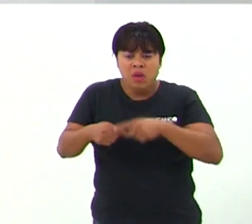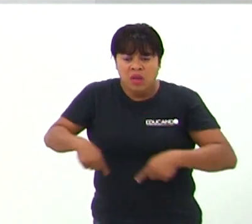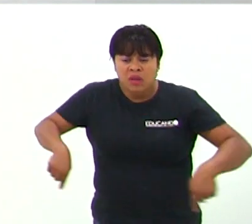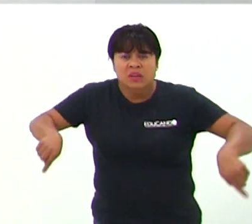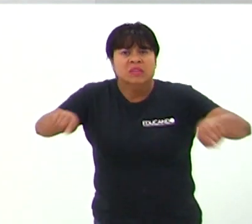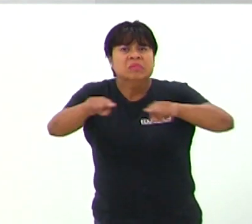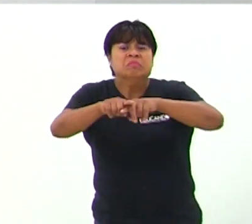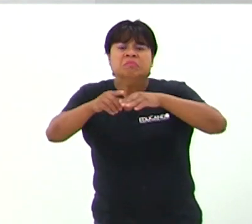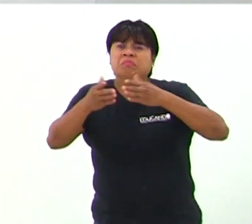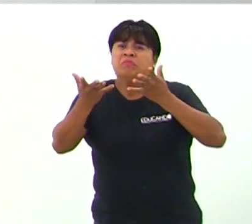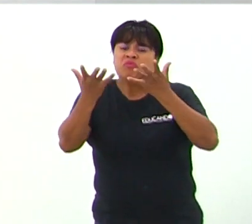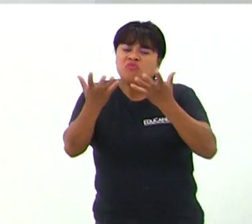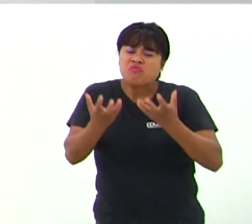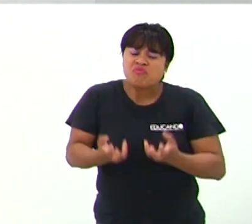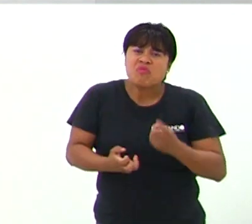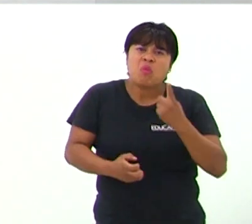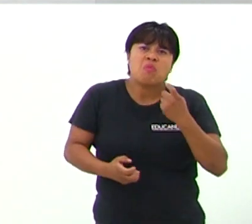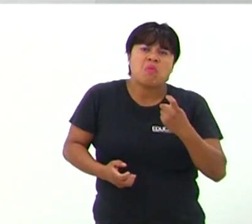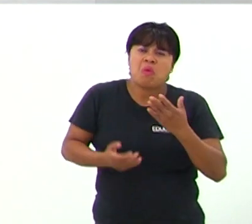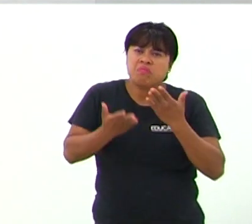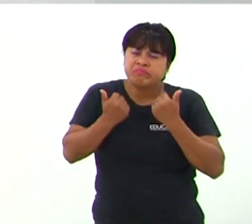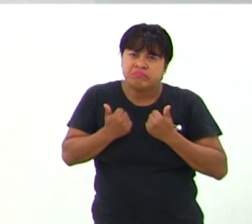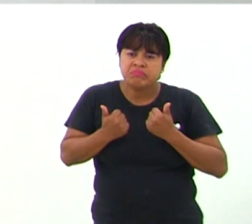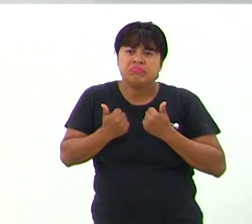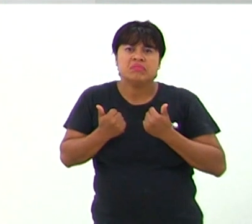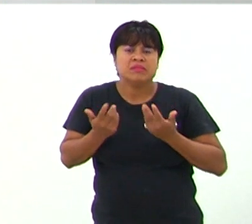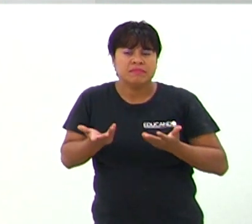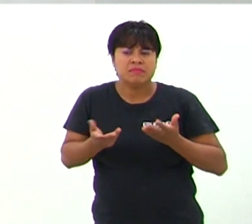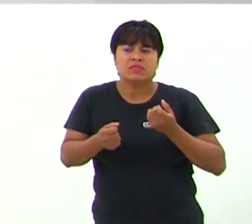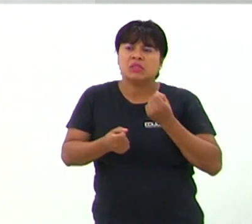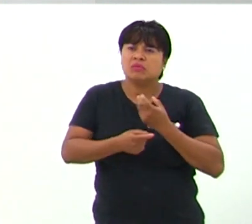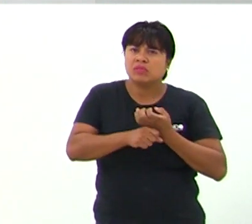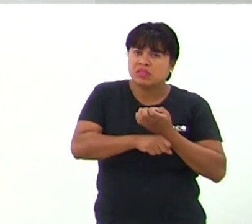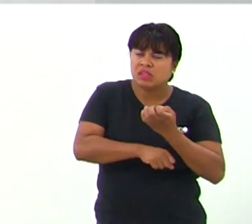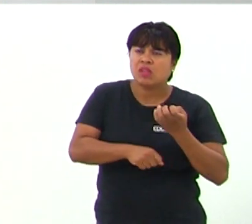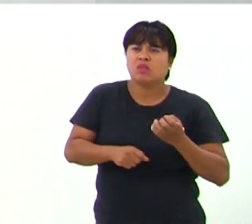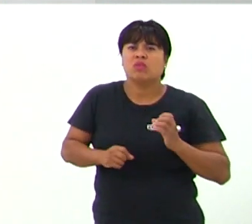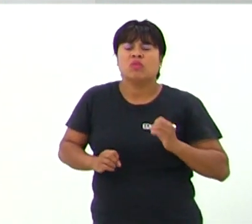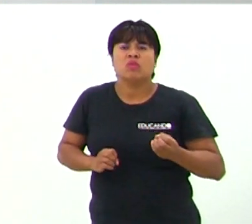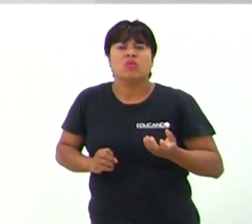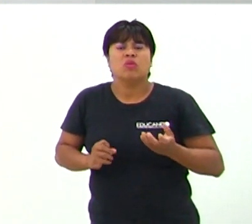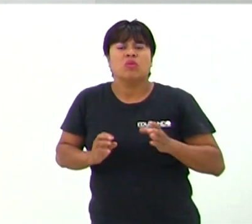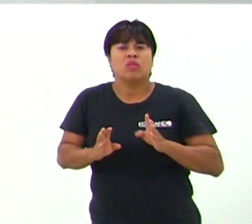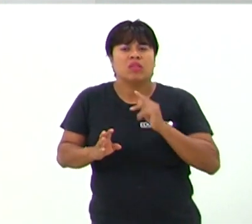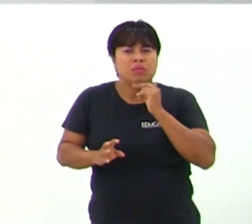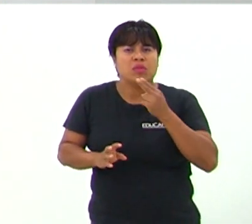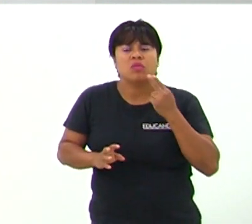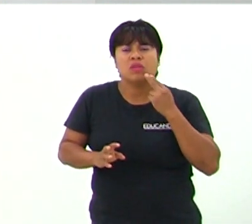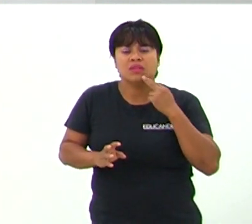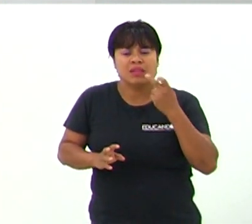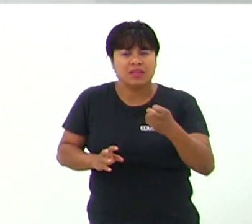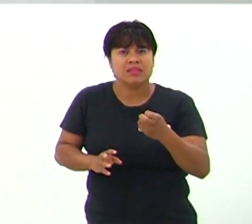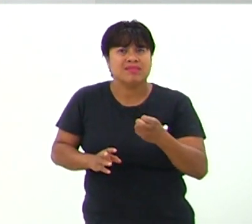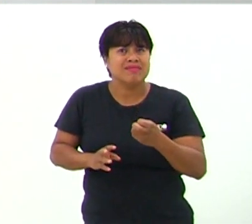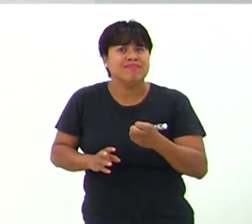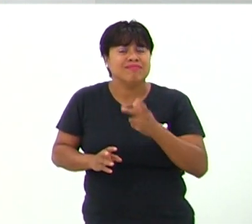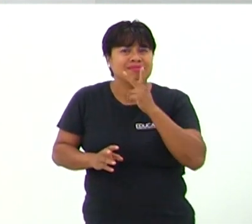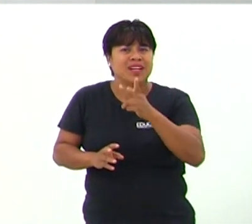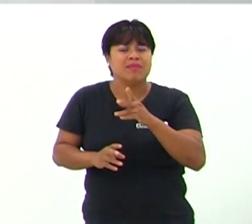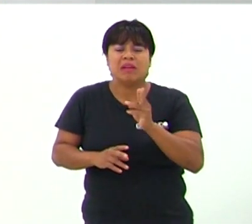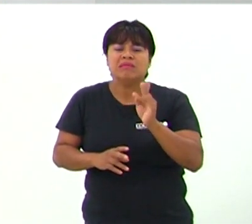tener agua, como hemos visto en algunas noticias en algunos estados, o de alguna forma utilizamos esta frase,